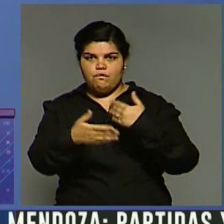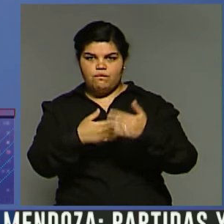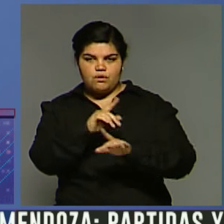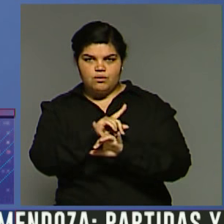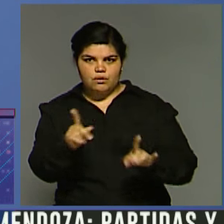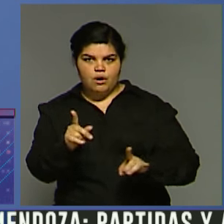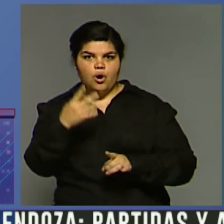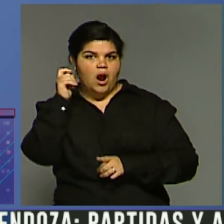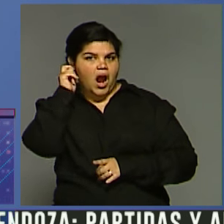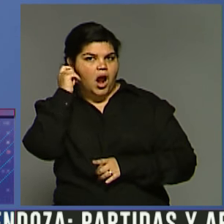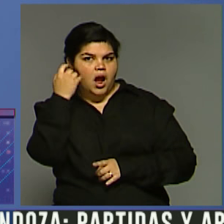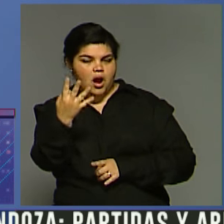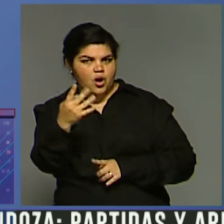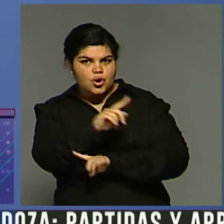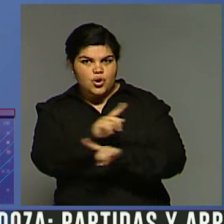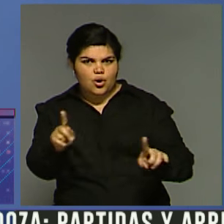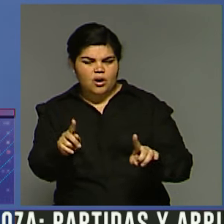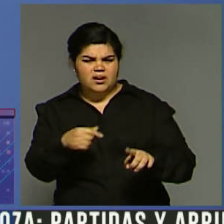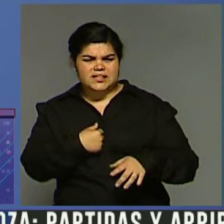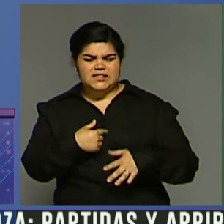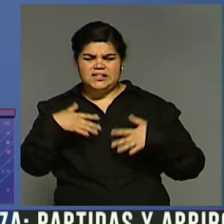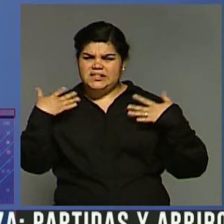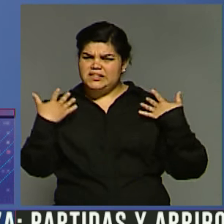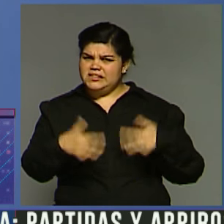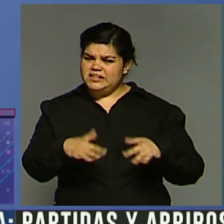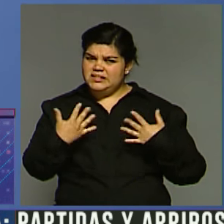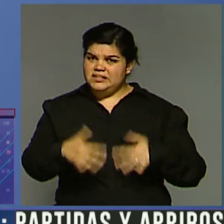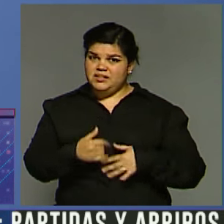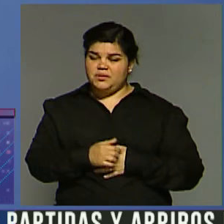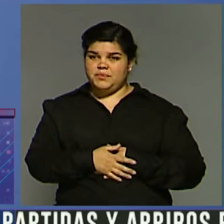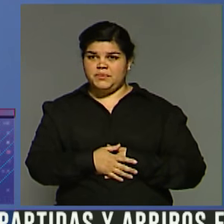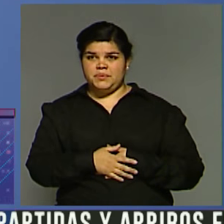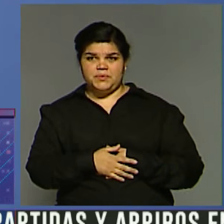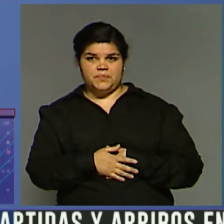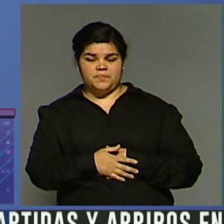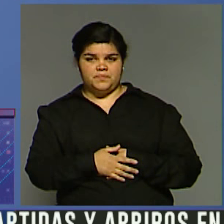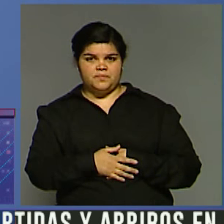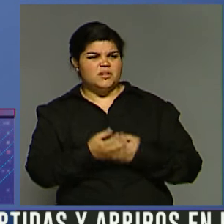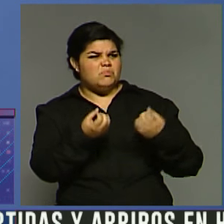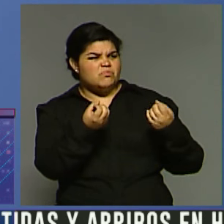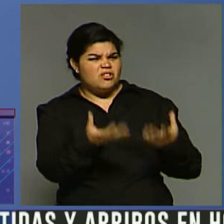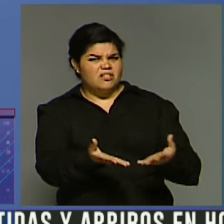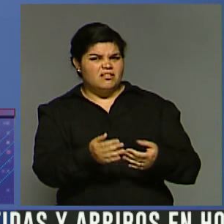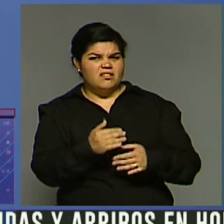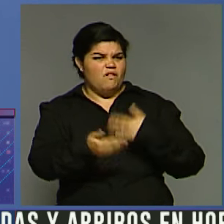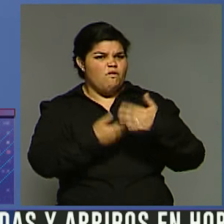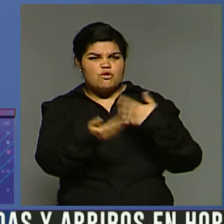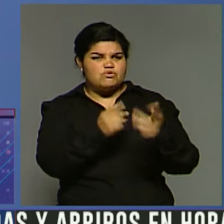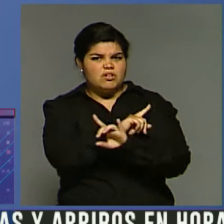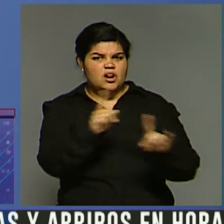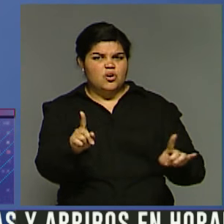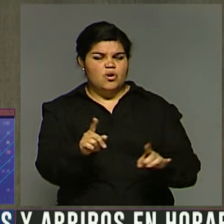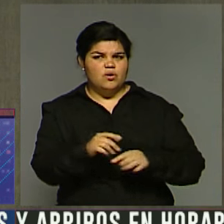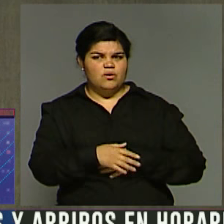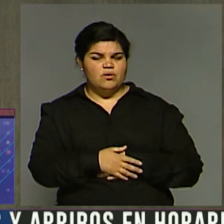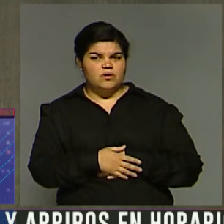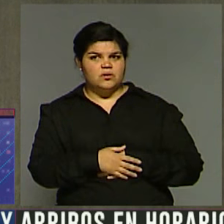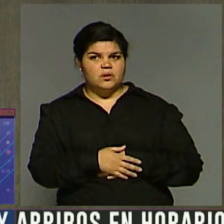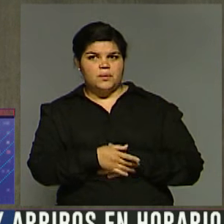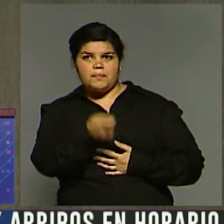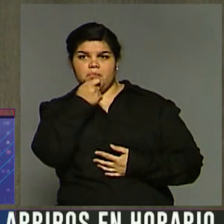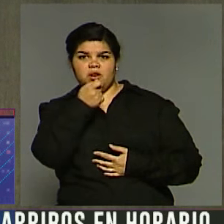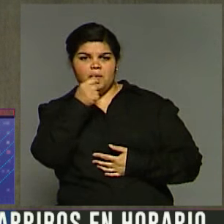cabeza bastante, bastante grande, ¿no? Claro. Es algo que se complica. Entonces, ¿y por qué eso de que no se puede usar si, por ejemplo,